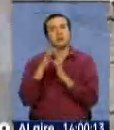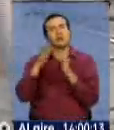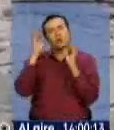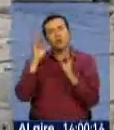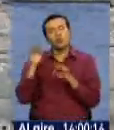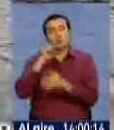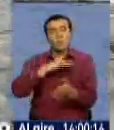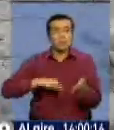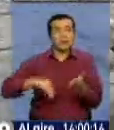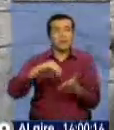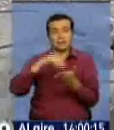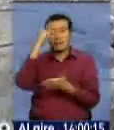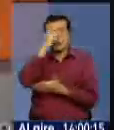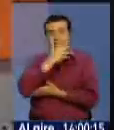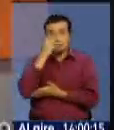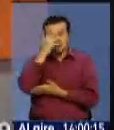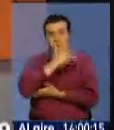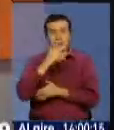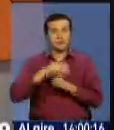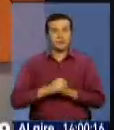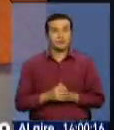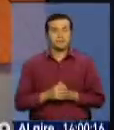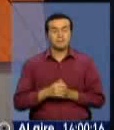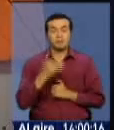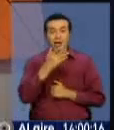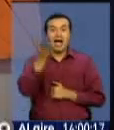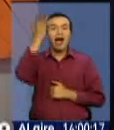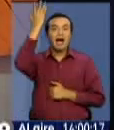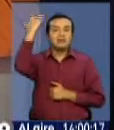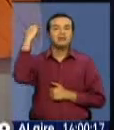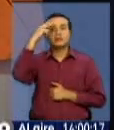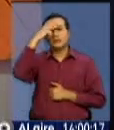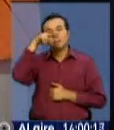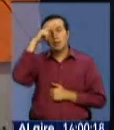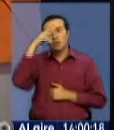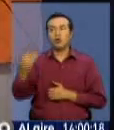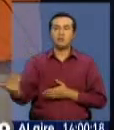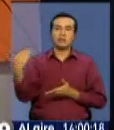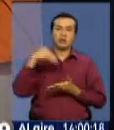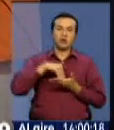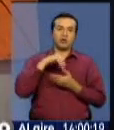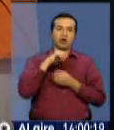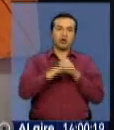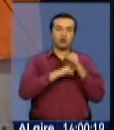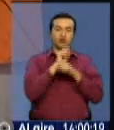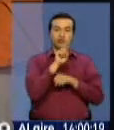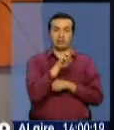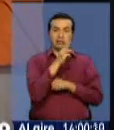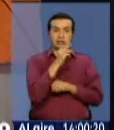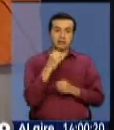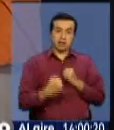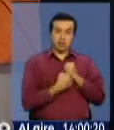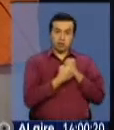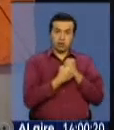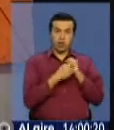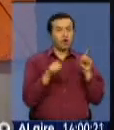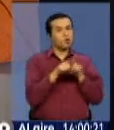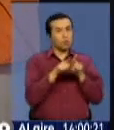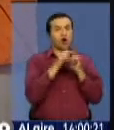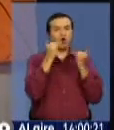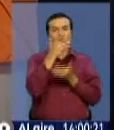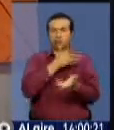en Manabí y Esmeraldas. A la vez que ellos nos ayudaron en el terremoto del 2016, nosotros también vamos a demostrar